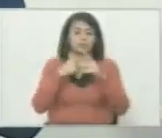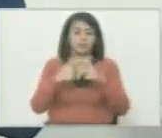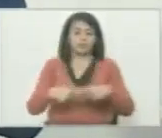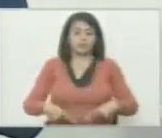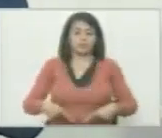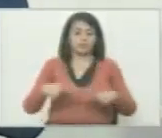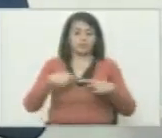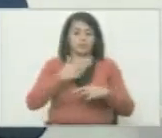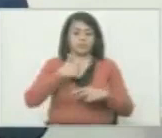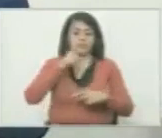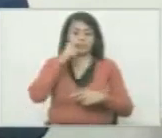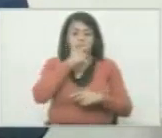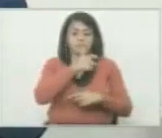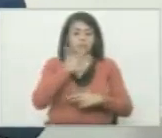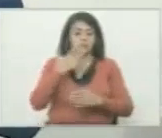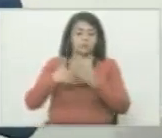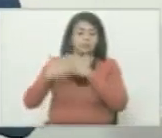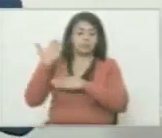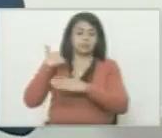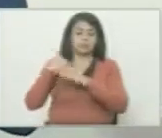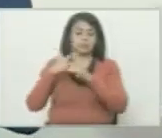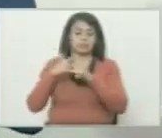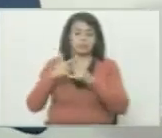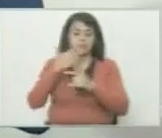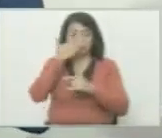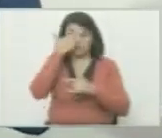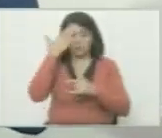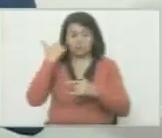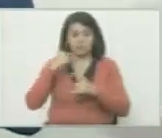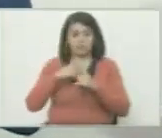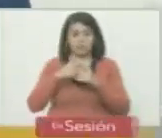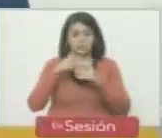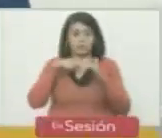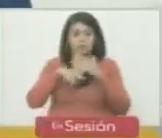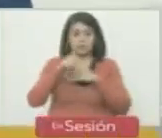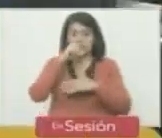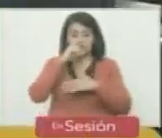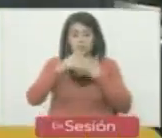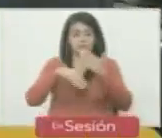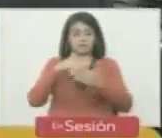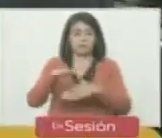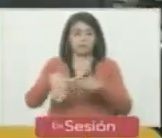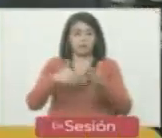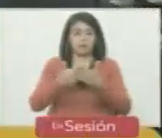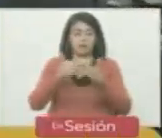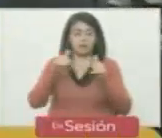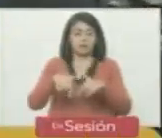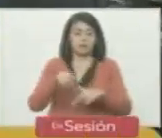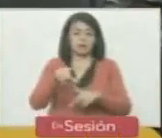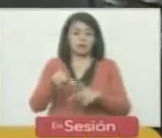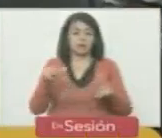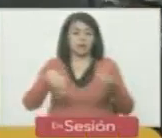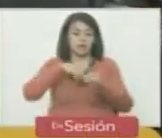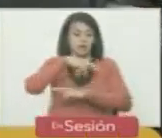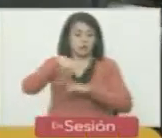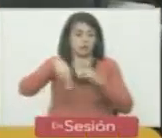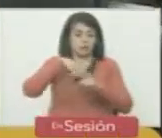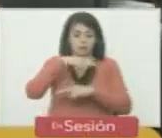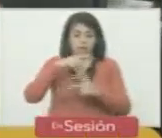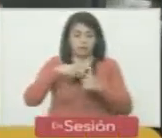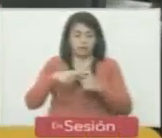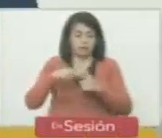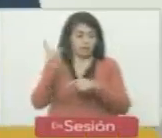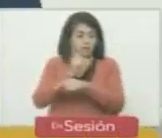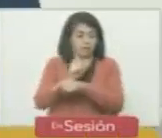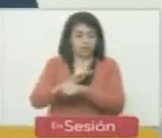vida de nuestros pueblos ancestrales, olvidados por décadas hasta que una revolución, un